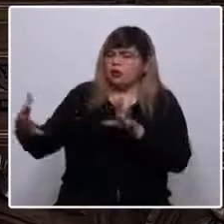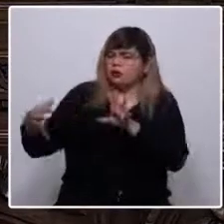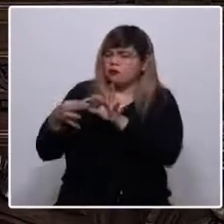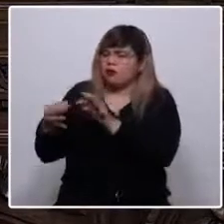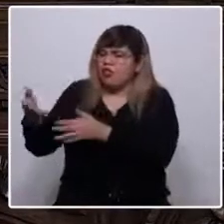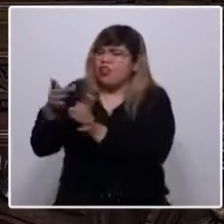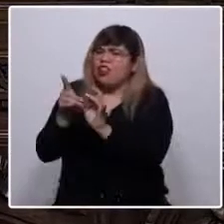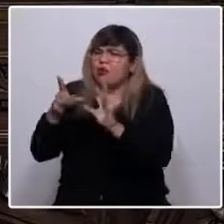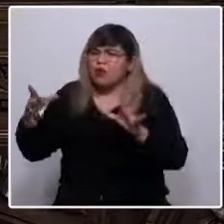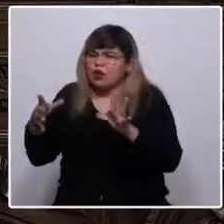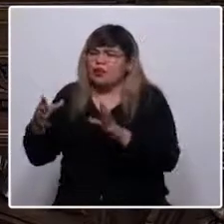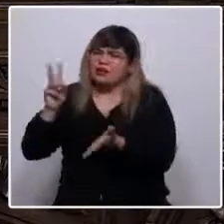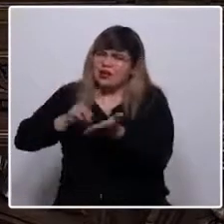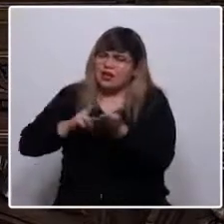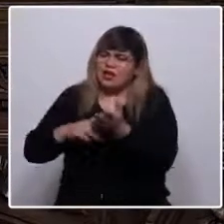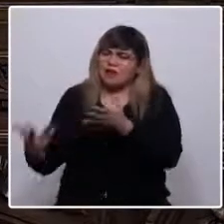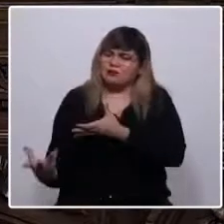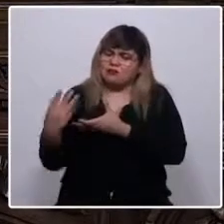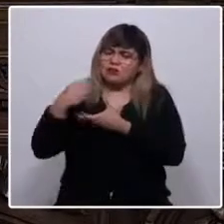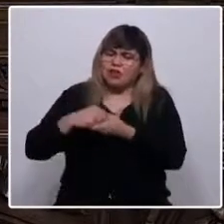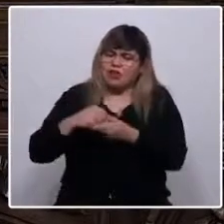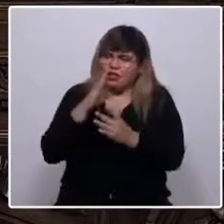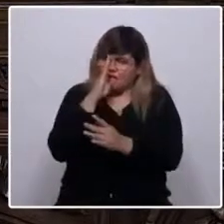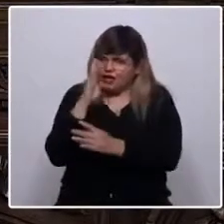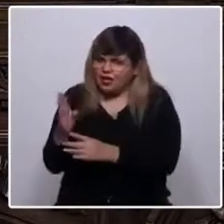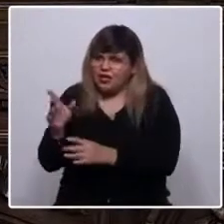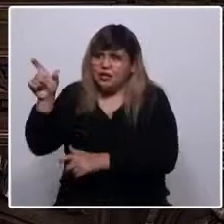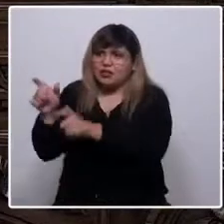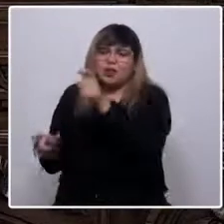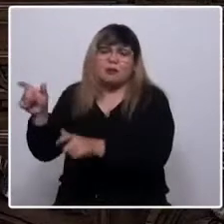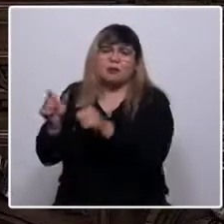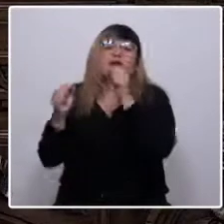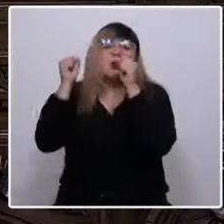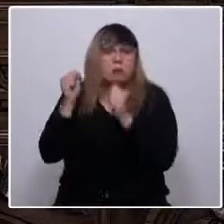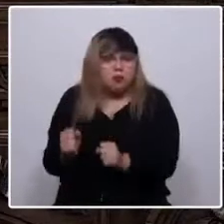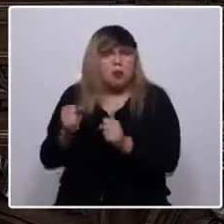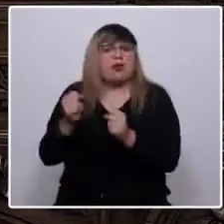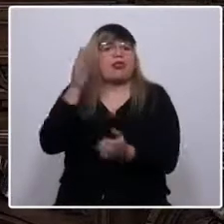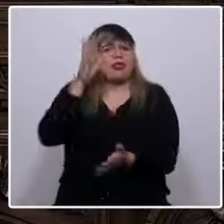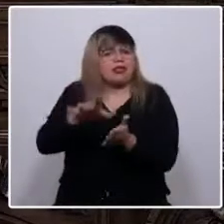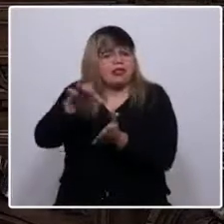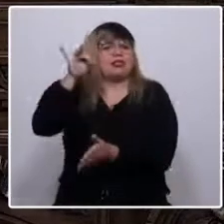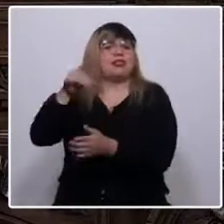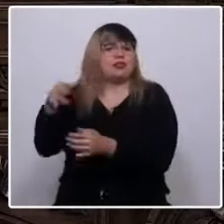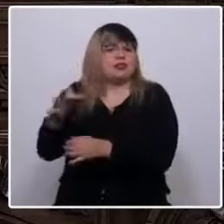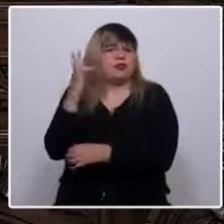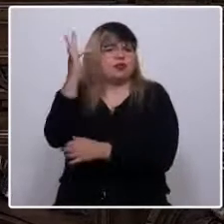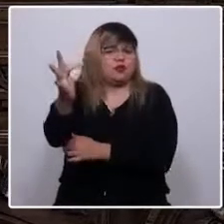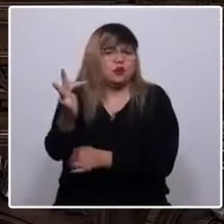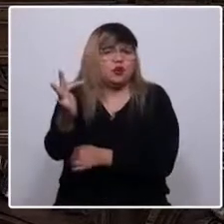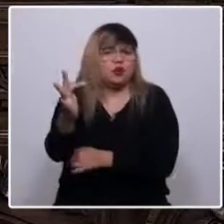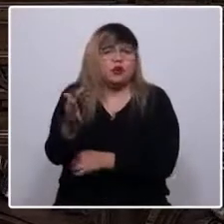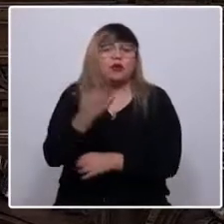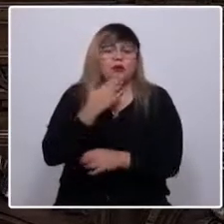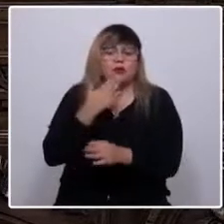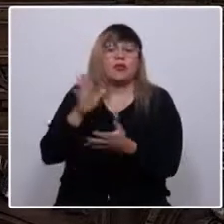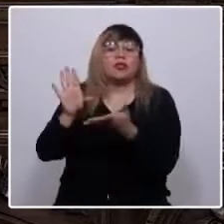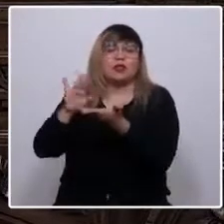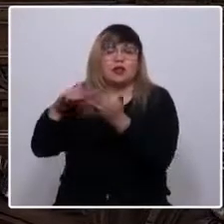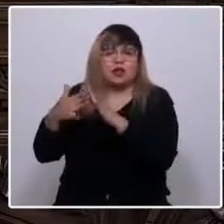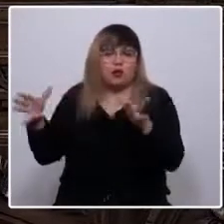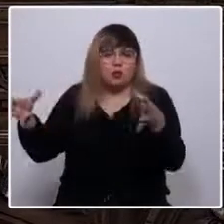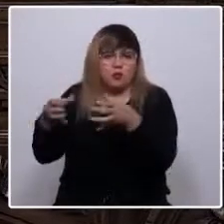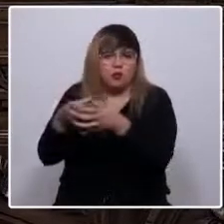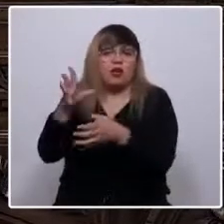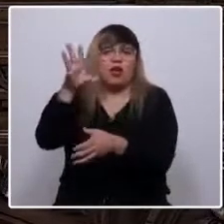vinculante directa donde el cielo soberano puedan aspirar a la posibilidad de decidir sobre su destino y el de las comunidades que conforman